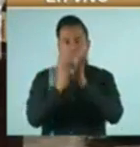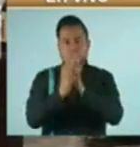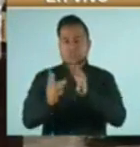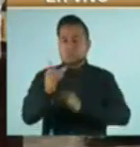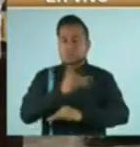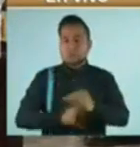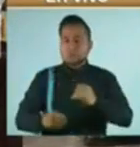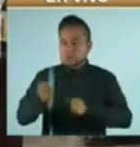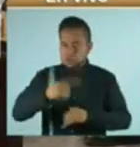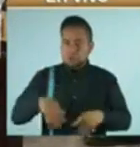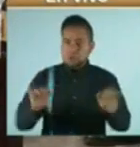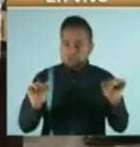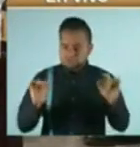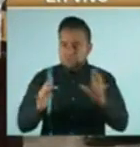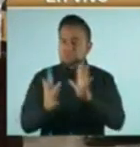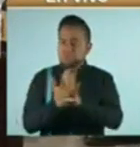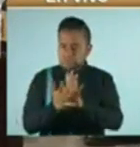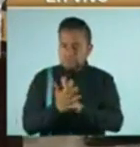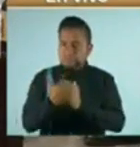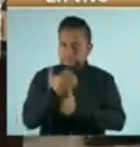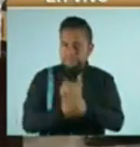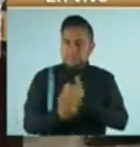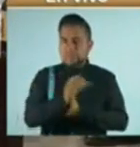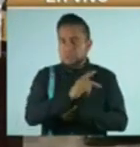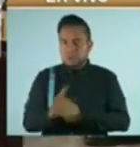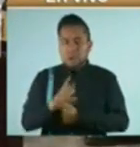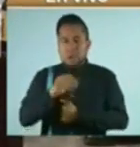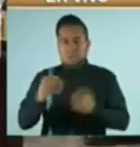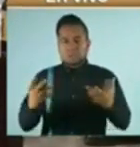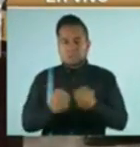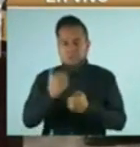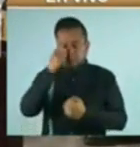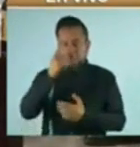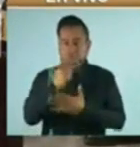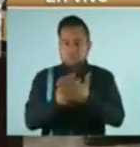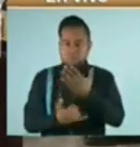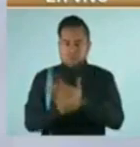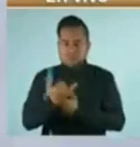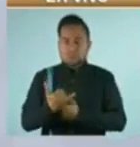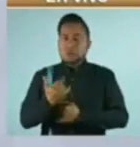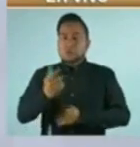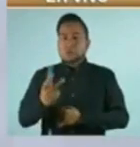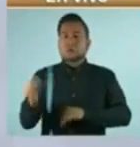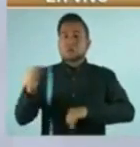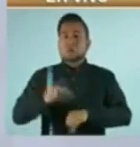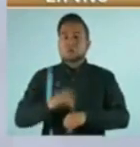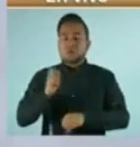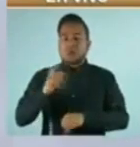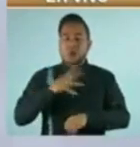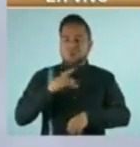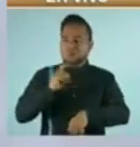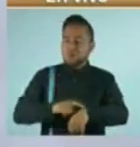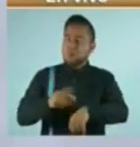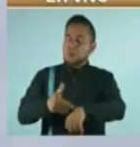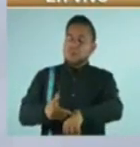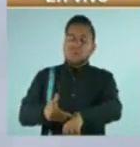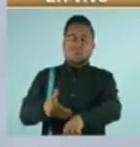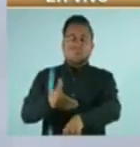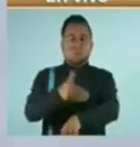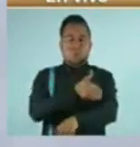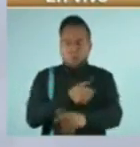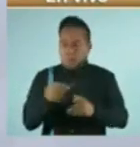de que nadie se quede fuera, de que todos seamos parte de este proyecto, que nos está llevando un buen tiempo, ya llevamos un buen tiempo,